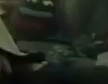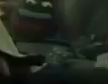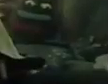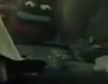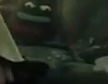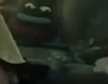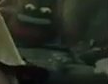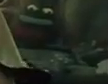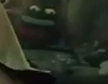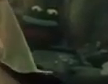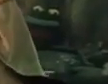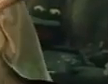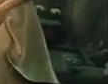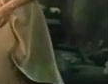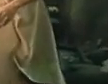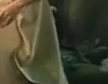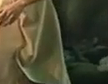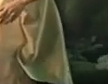¿Ay, esto?